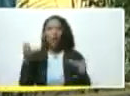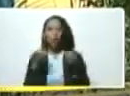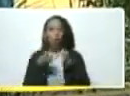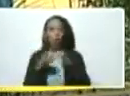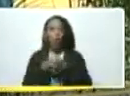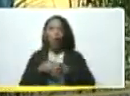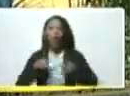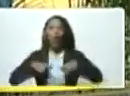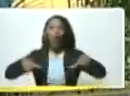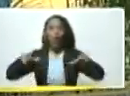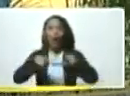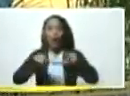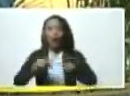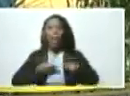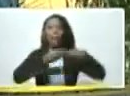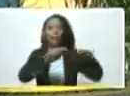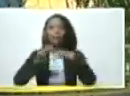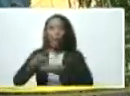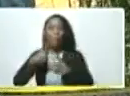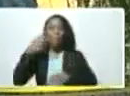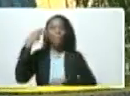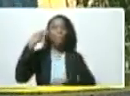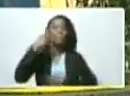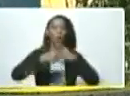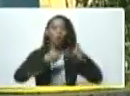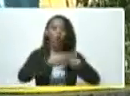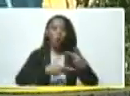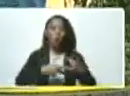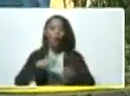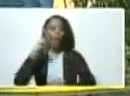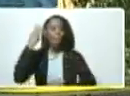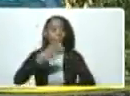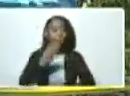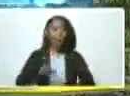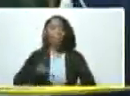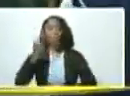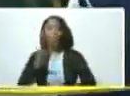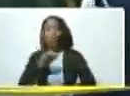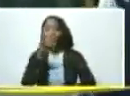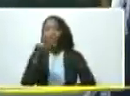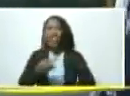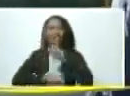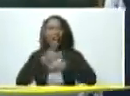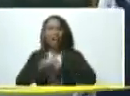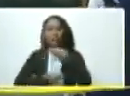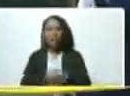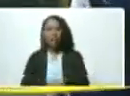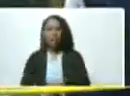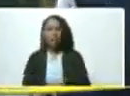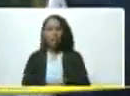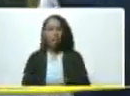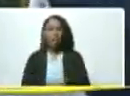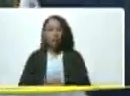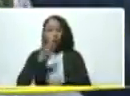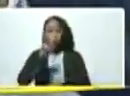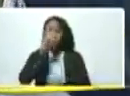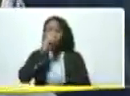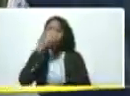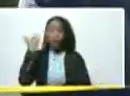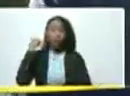Abastecimiento y Producción, la P es clave, Brenda. ¿Qué producen ustedes? Sí, presidente. Hace 2 años